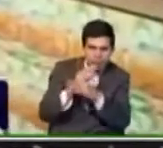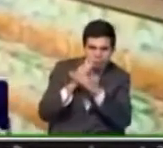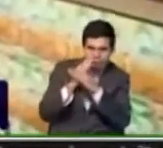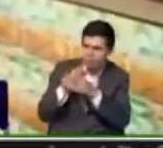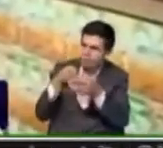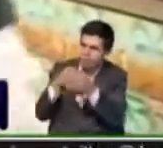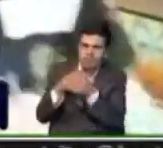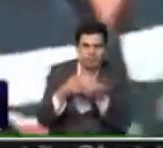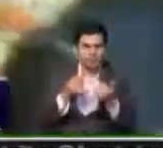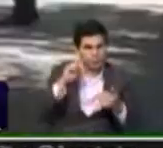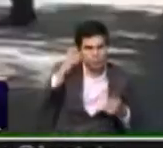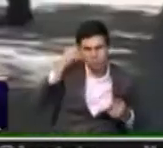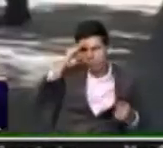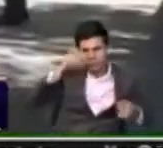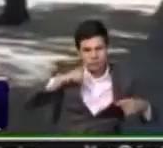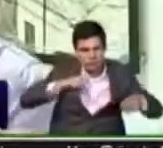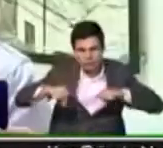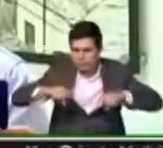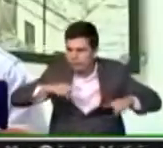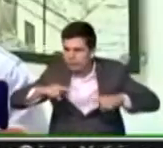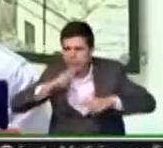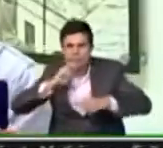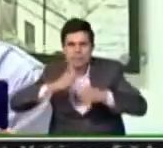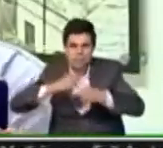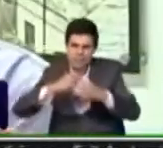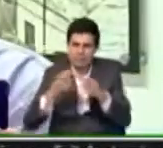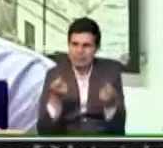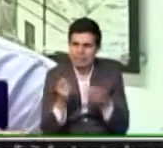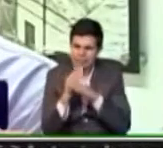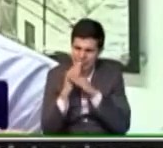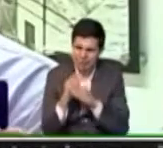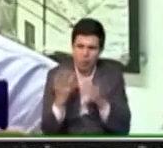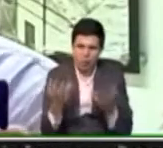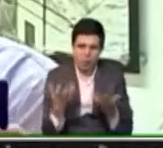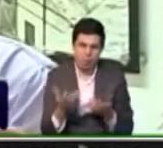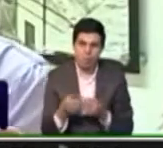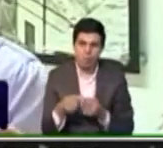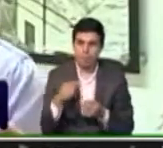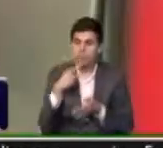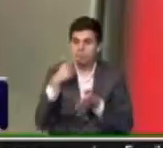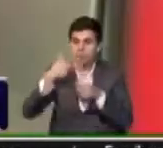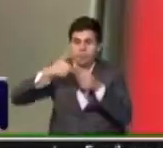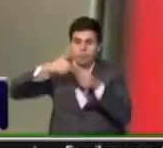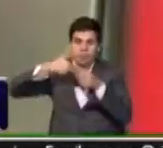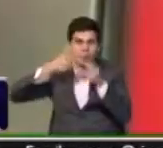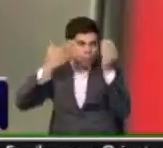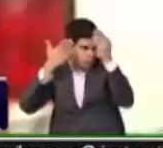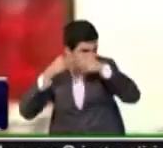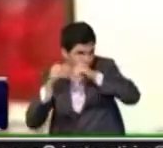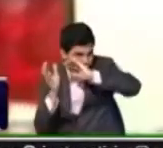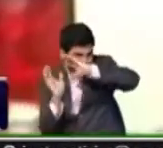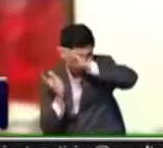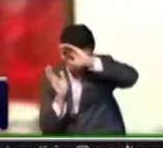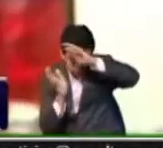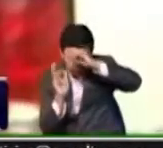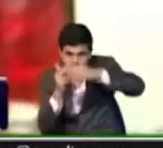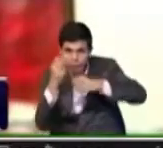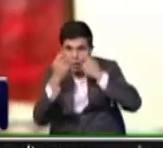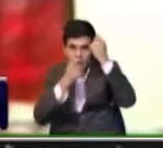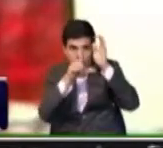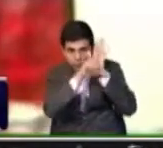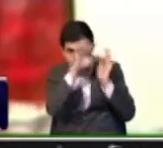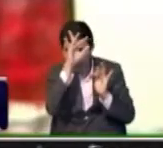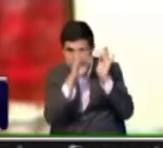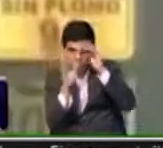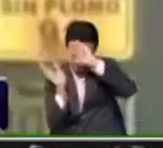trabajo de las autoridades para contrarrestarlo. El contrabando de hidrocarburos es muy alto, pero está asociado a unas bandas criminales, a